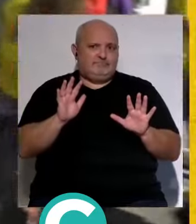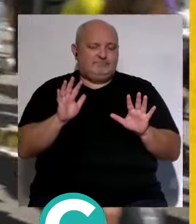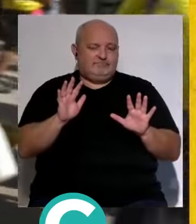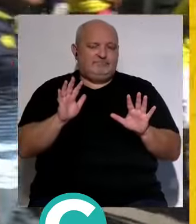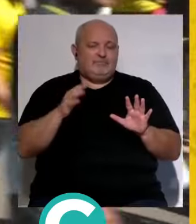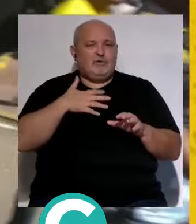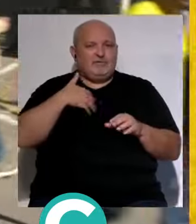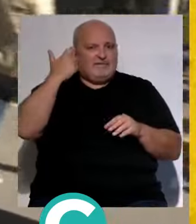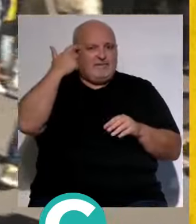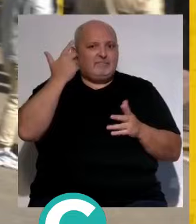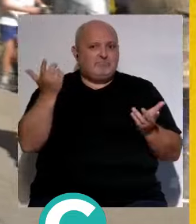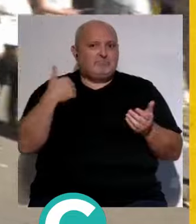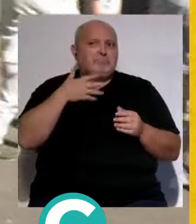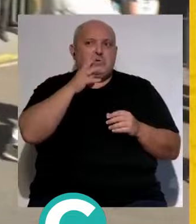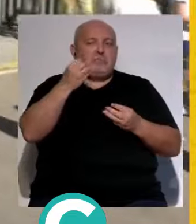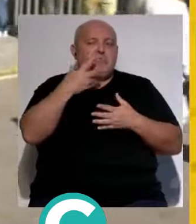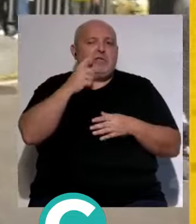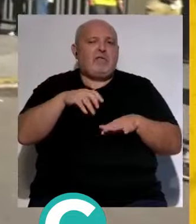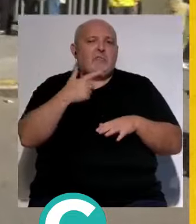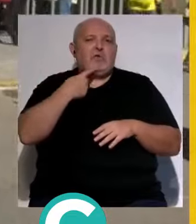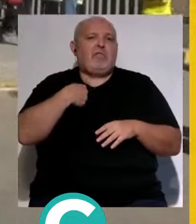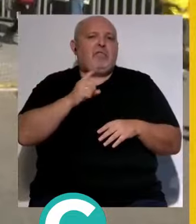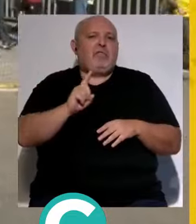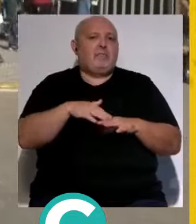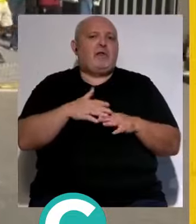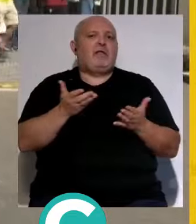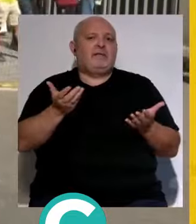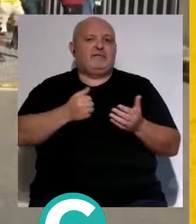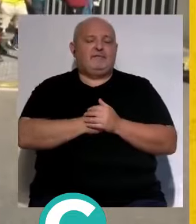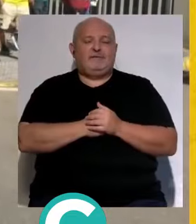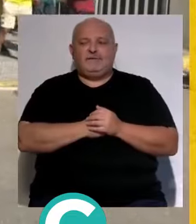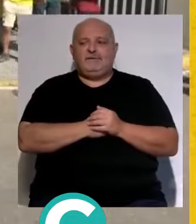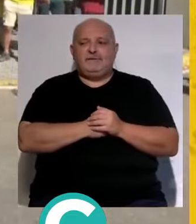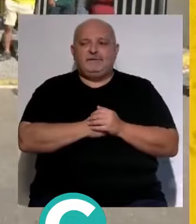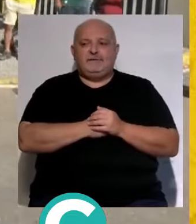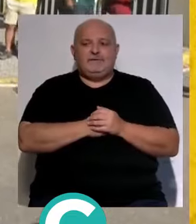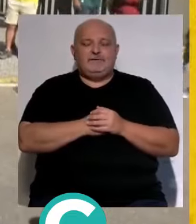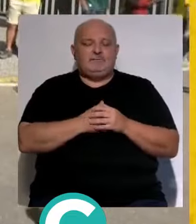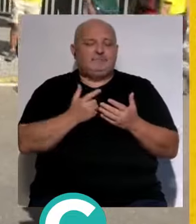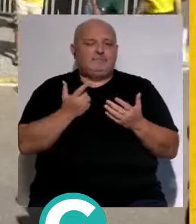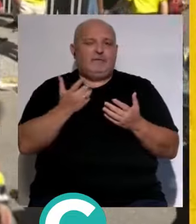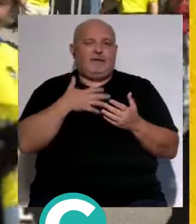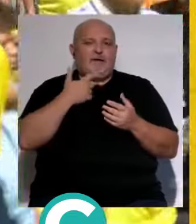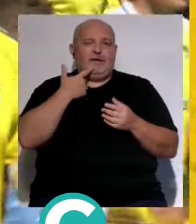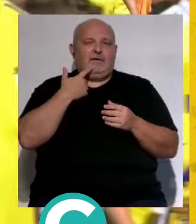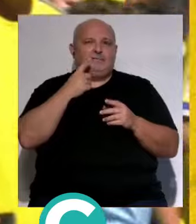Yo quiero verlo. Pero aunque sea alto, sobre todo los no fondos, podemos... Los entonces fondos, esa gente nunca se van a ir. No